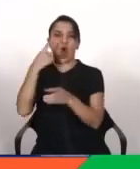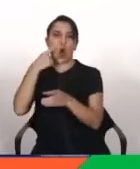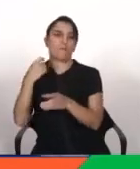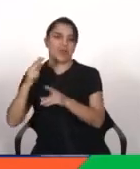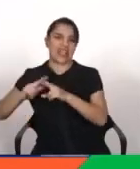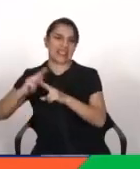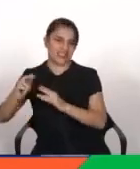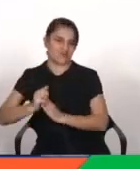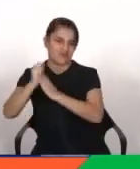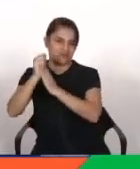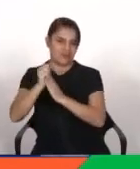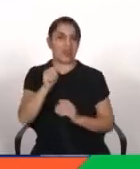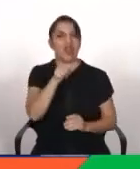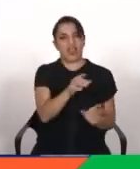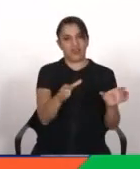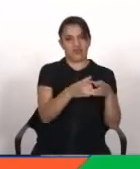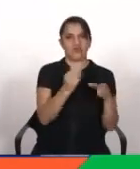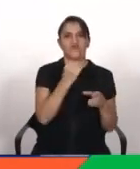¿Carolina?